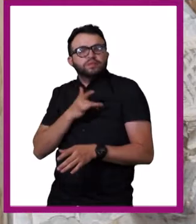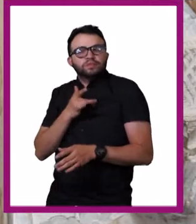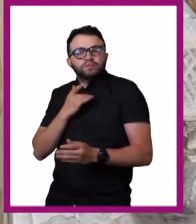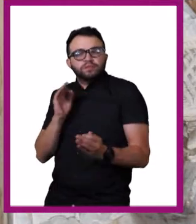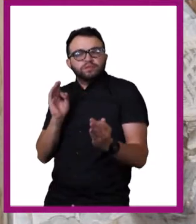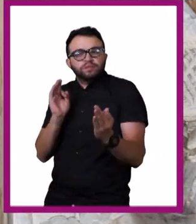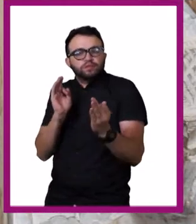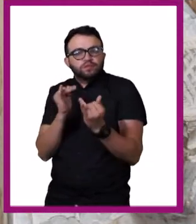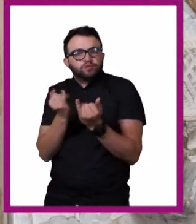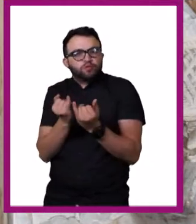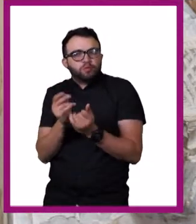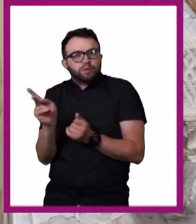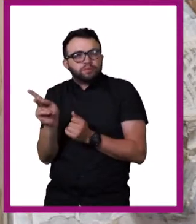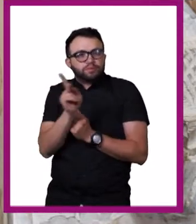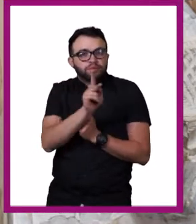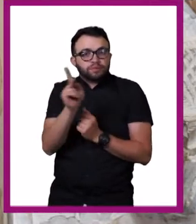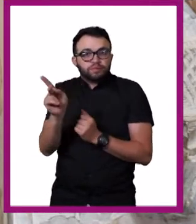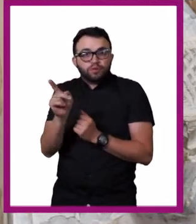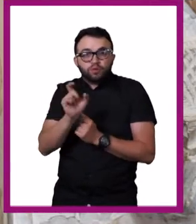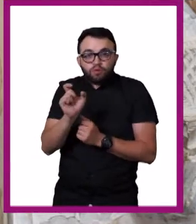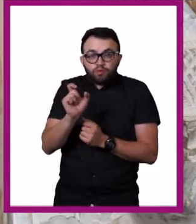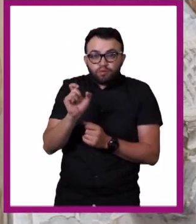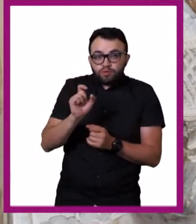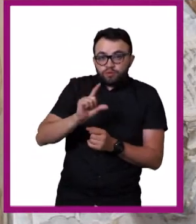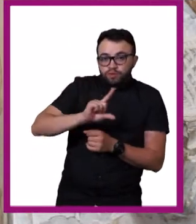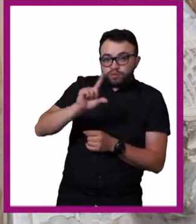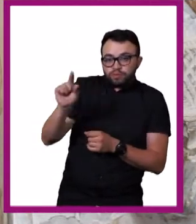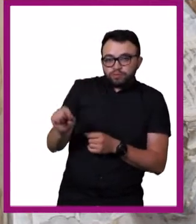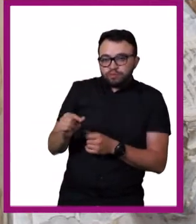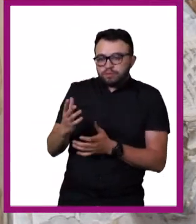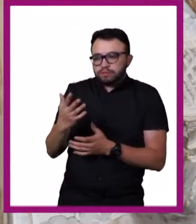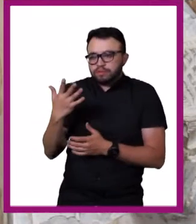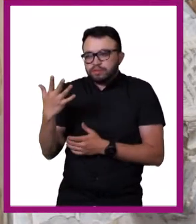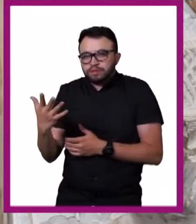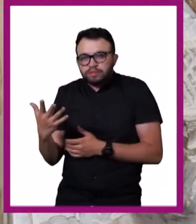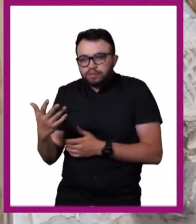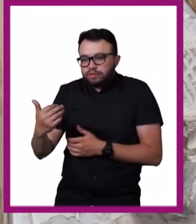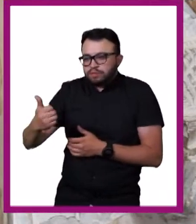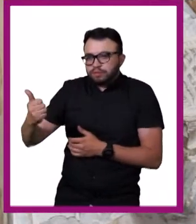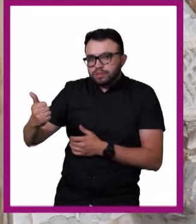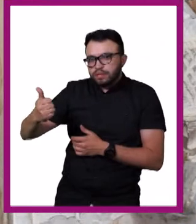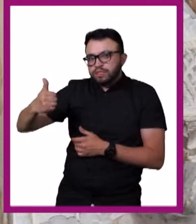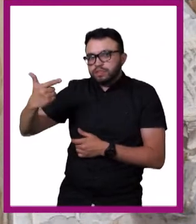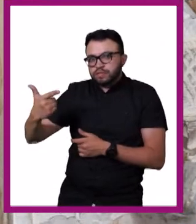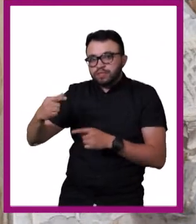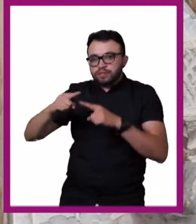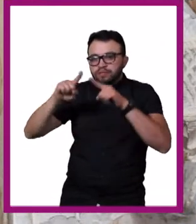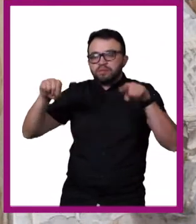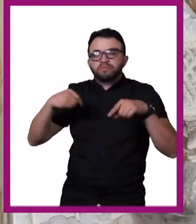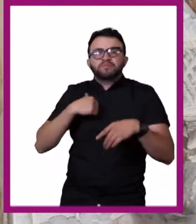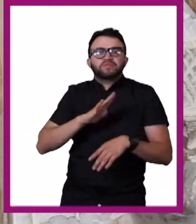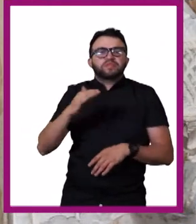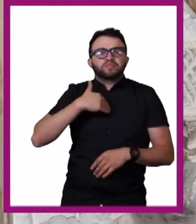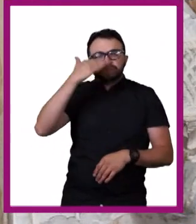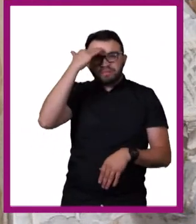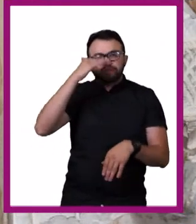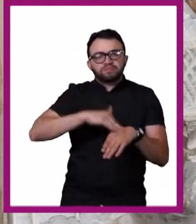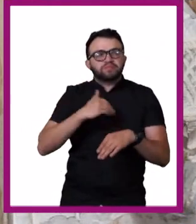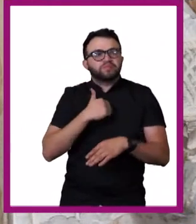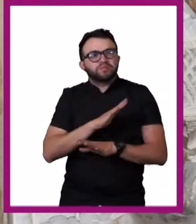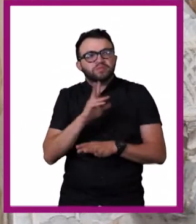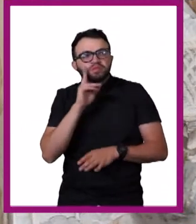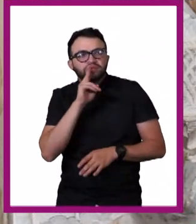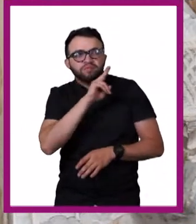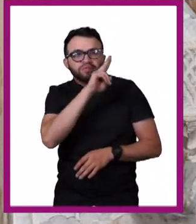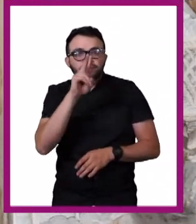que después de los primeros 5 o 6 cuadros, pues el cuadro ya me lo sabía de memoria, ya sabía las partes y entonces a partir de